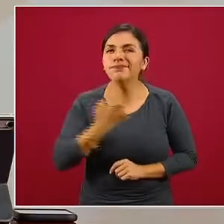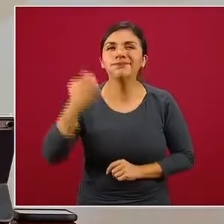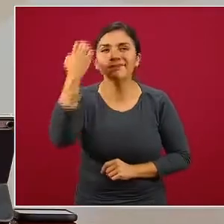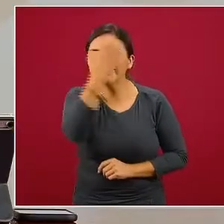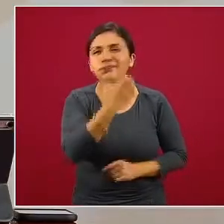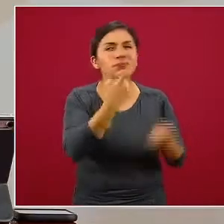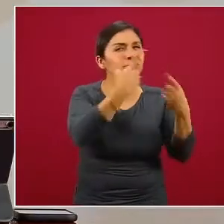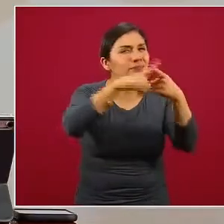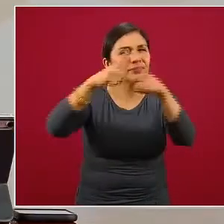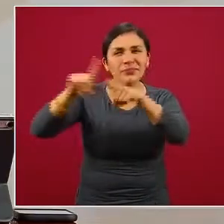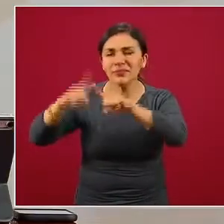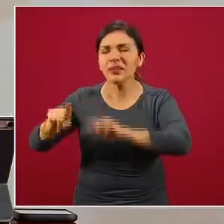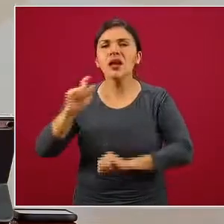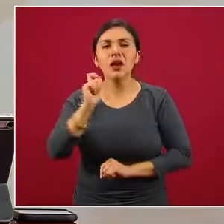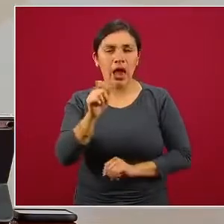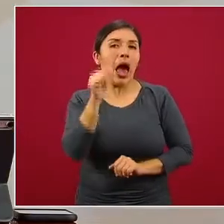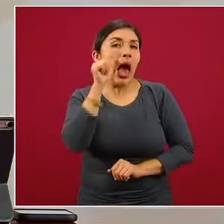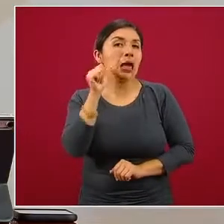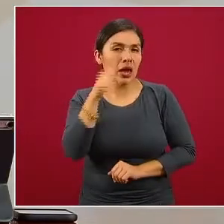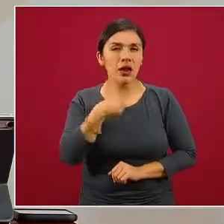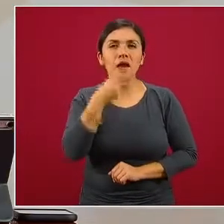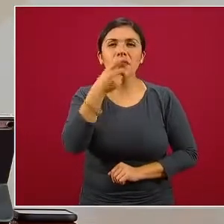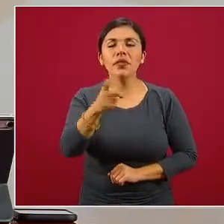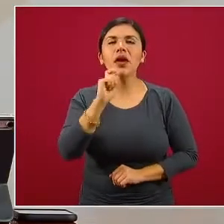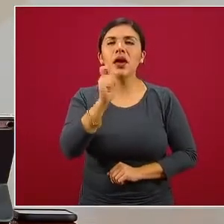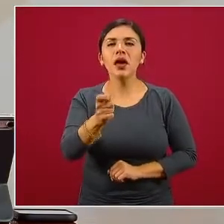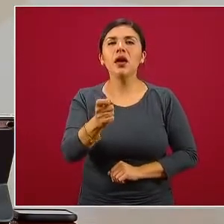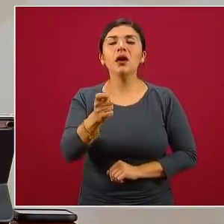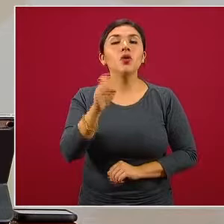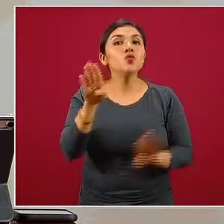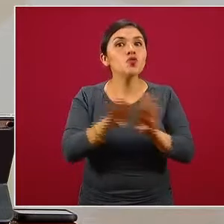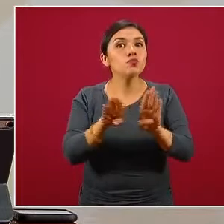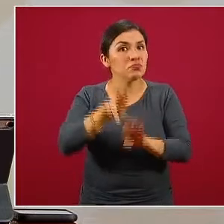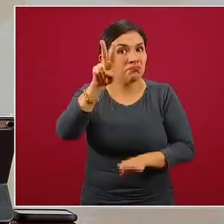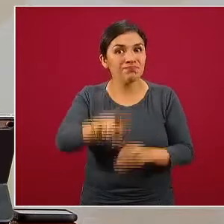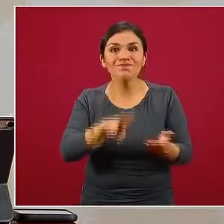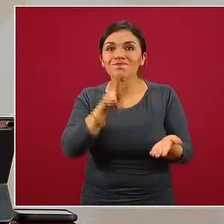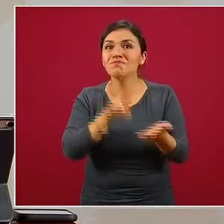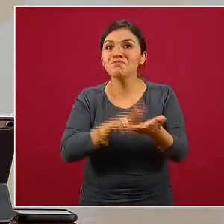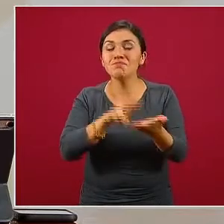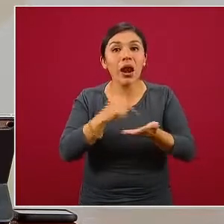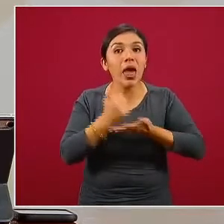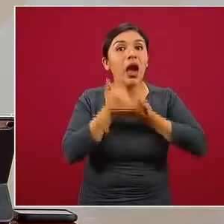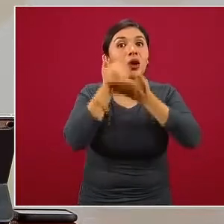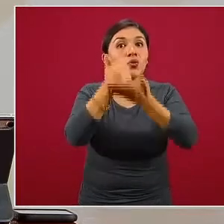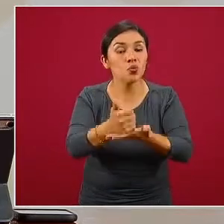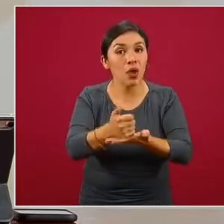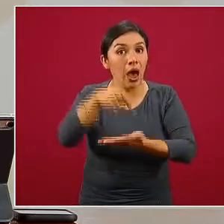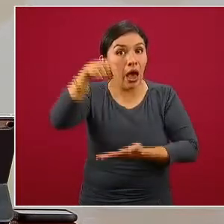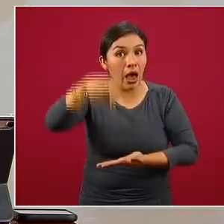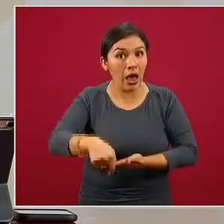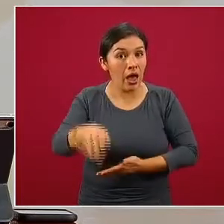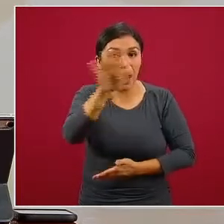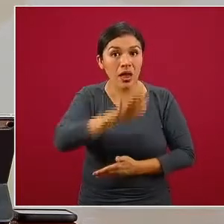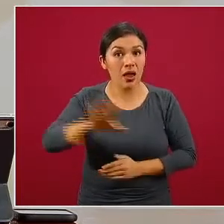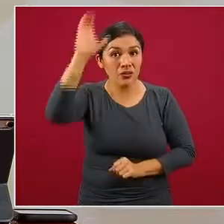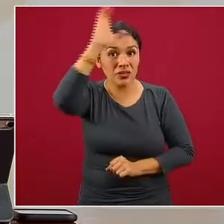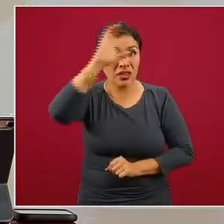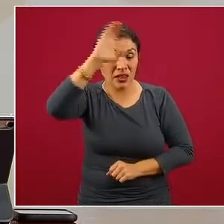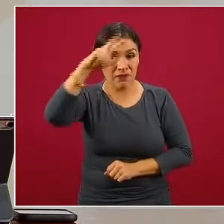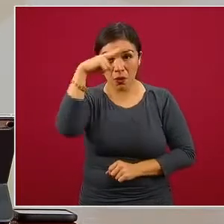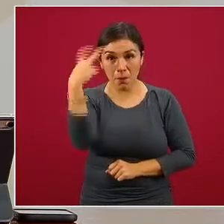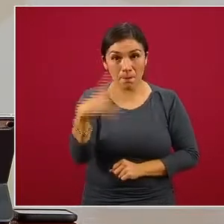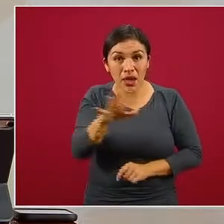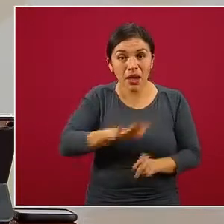múltiples sentidos. Comentábamos ayer sobre esta valiosísima ayuda que tenemos por parte de la comunidad científica